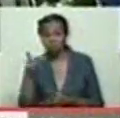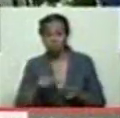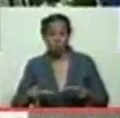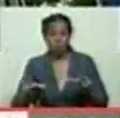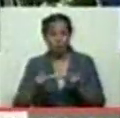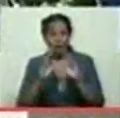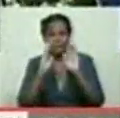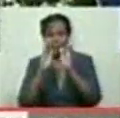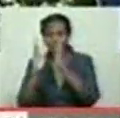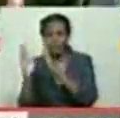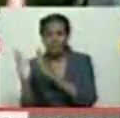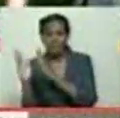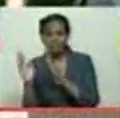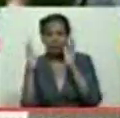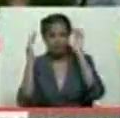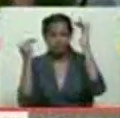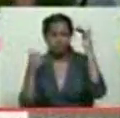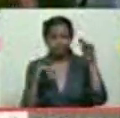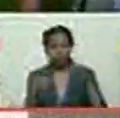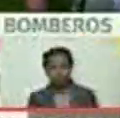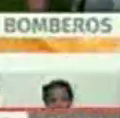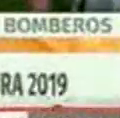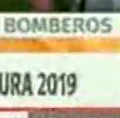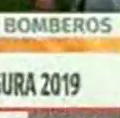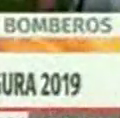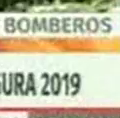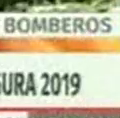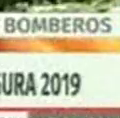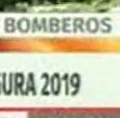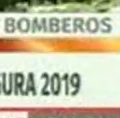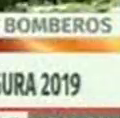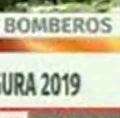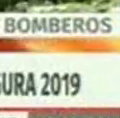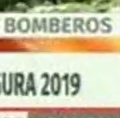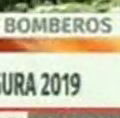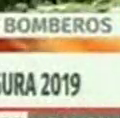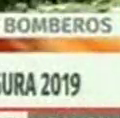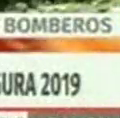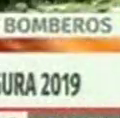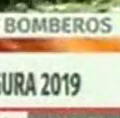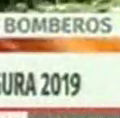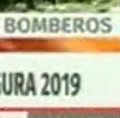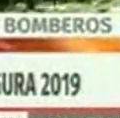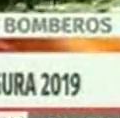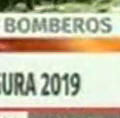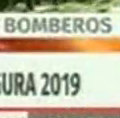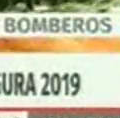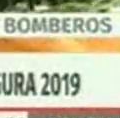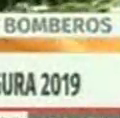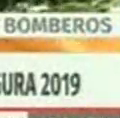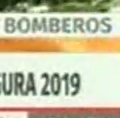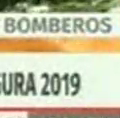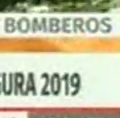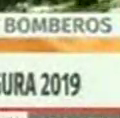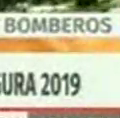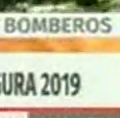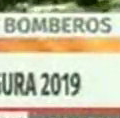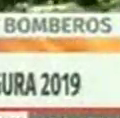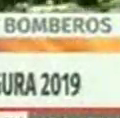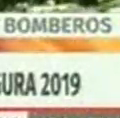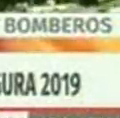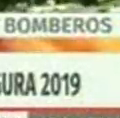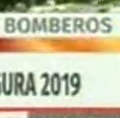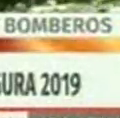de control y atención. Y hemos sido instruidos por el presidente de la República para informar al